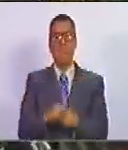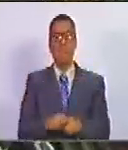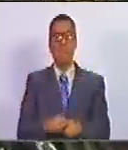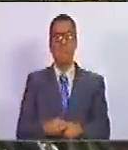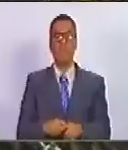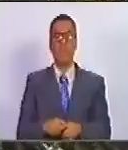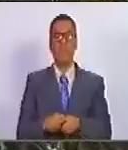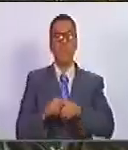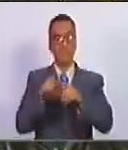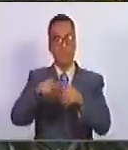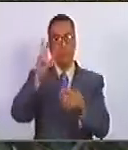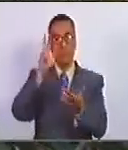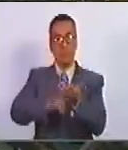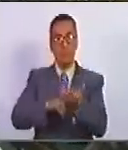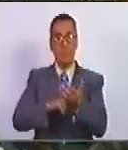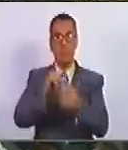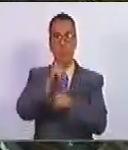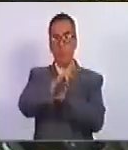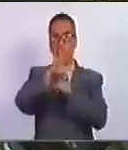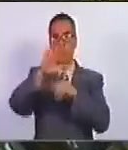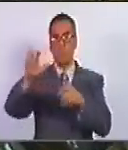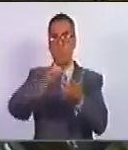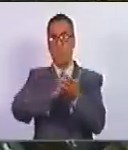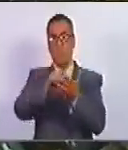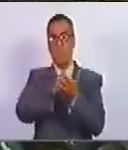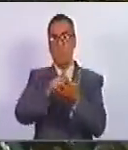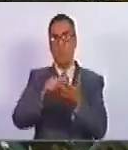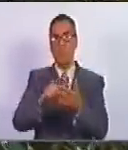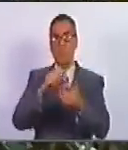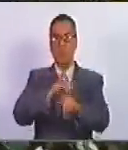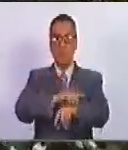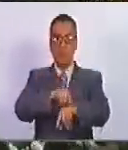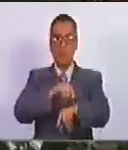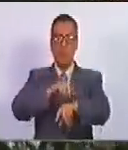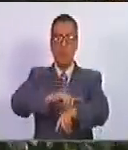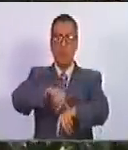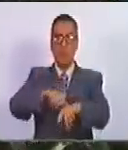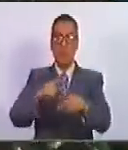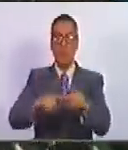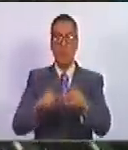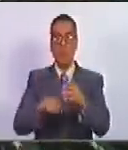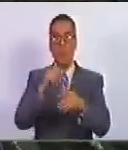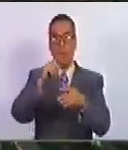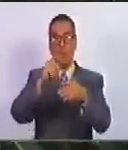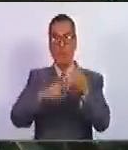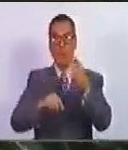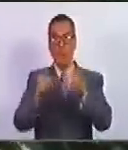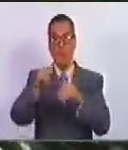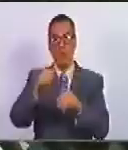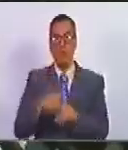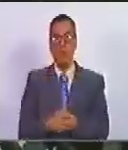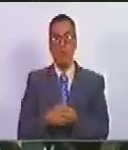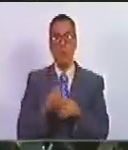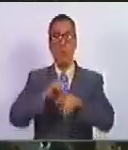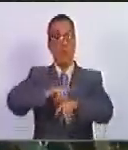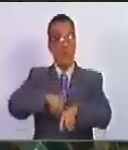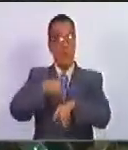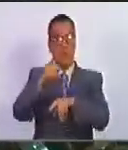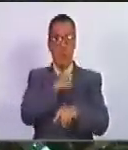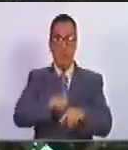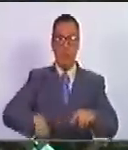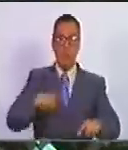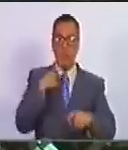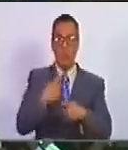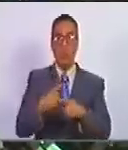epígrafes, quedando aprobado 25 artículos, previo diferimiento del artículo número 10. Acto seguido, el